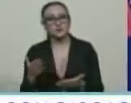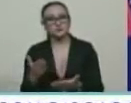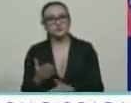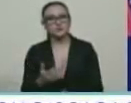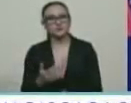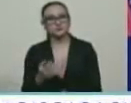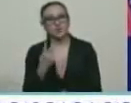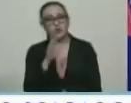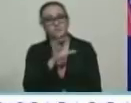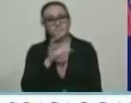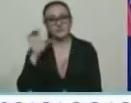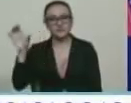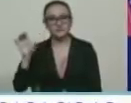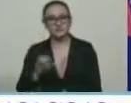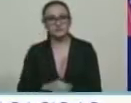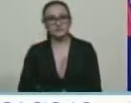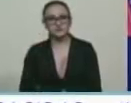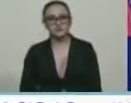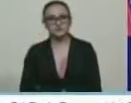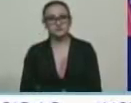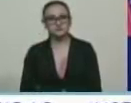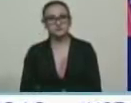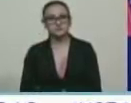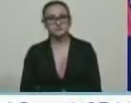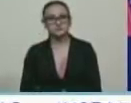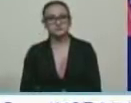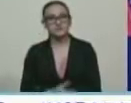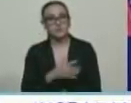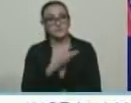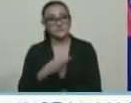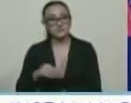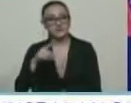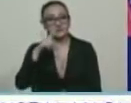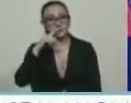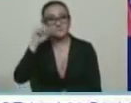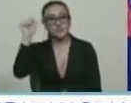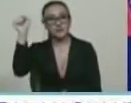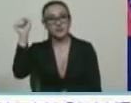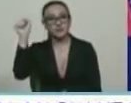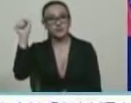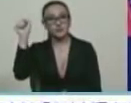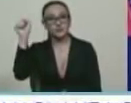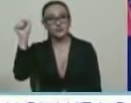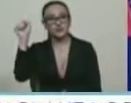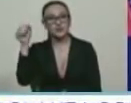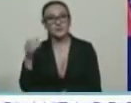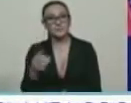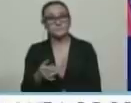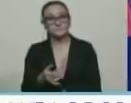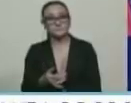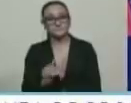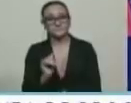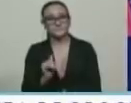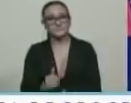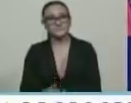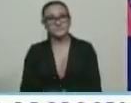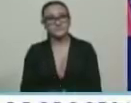entre los dos países. Con el presidente Nicolás Maduro tuvimos